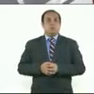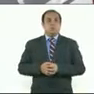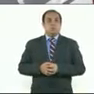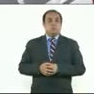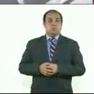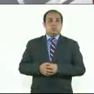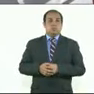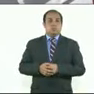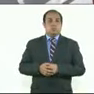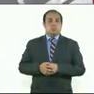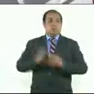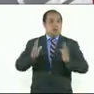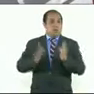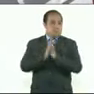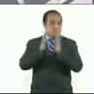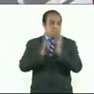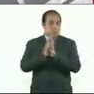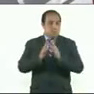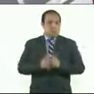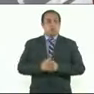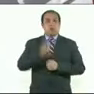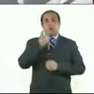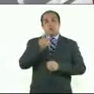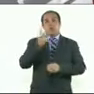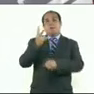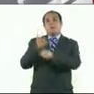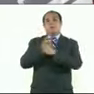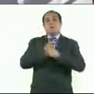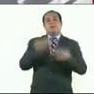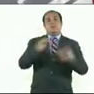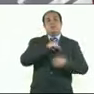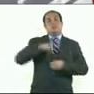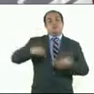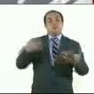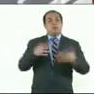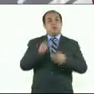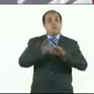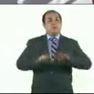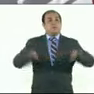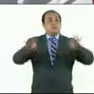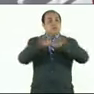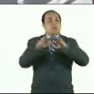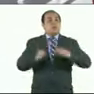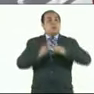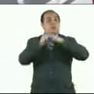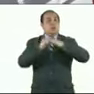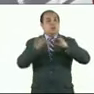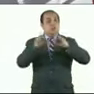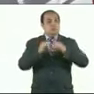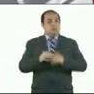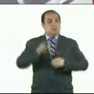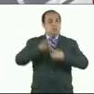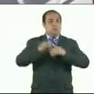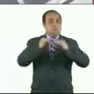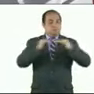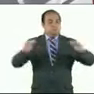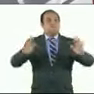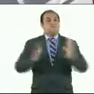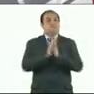la participación, y ese es el llamado que hacemos. Es muy importante fortalecer la democracia participativa.